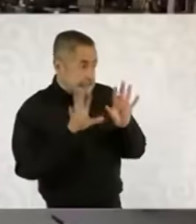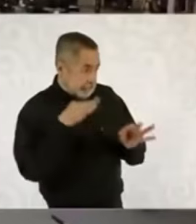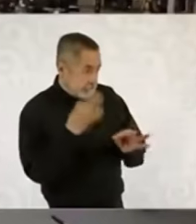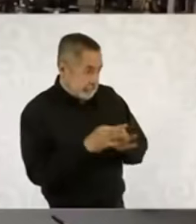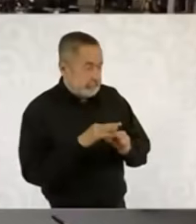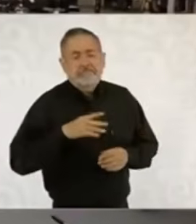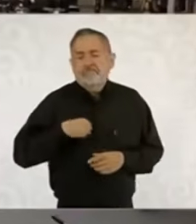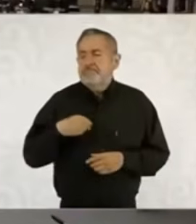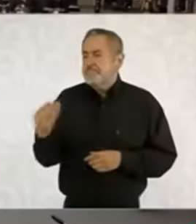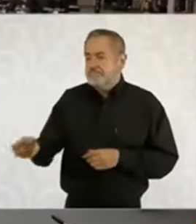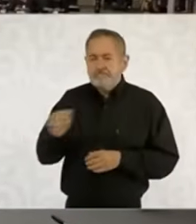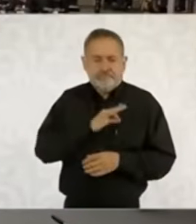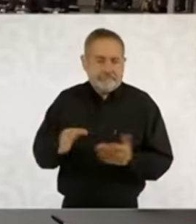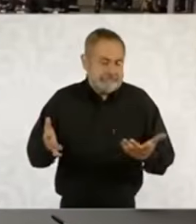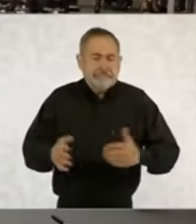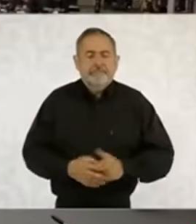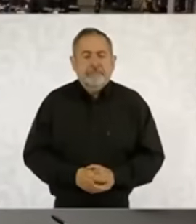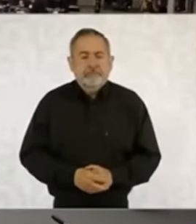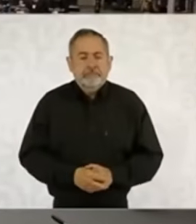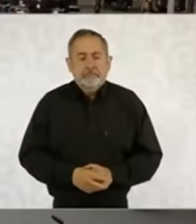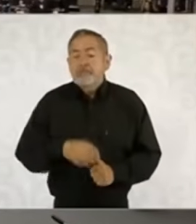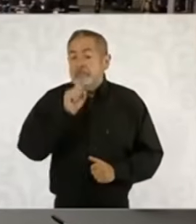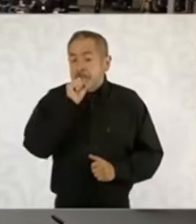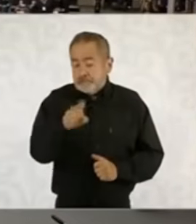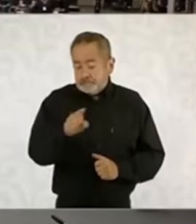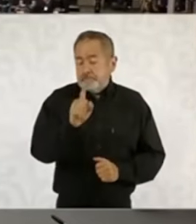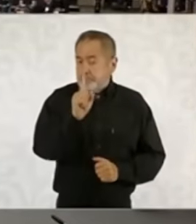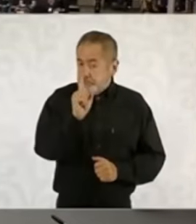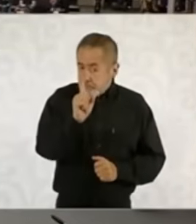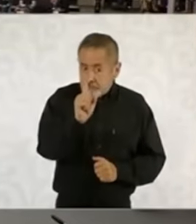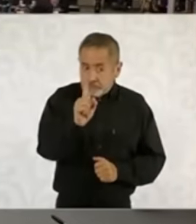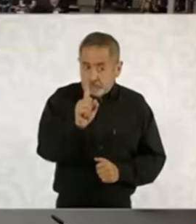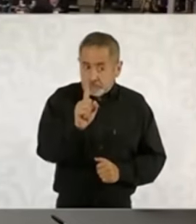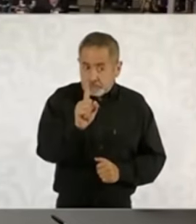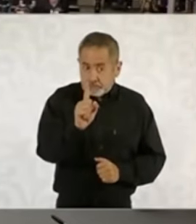comentar. También quiero hacer